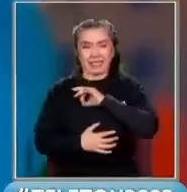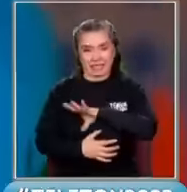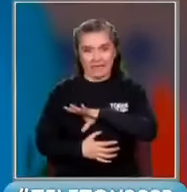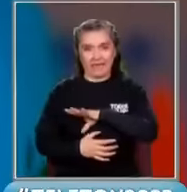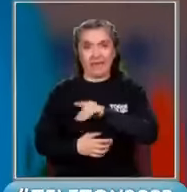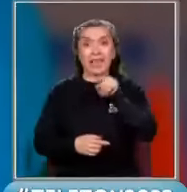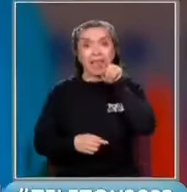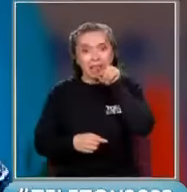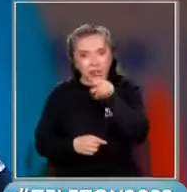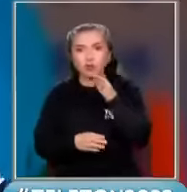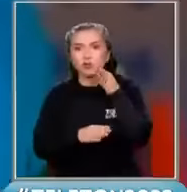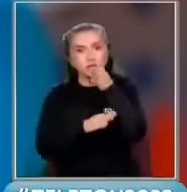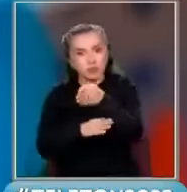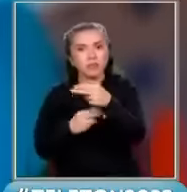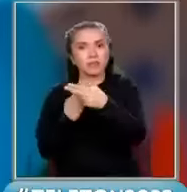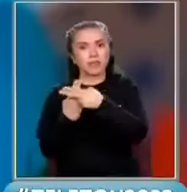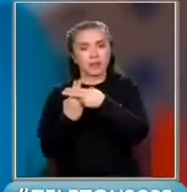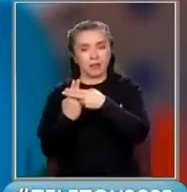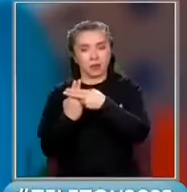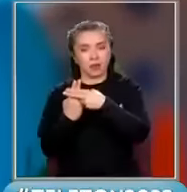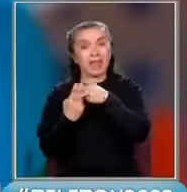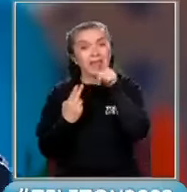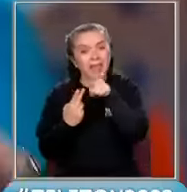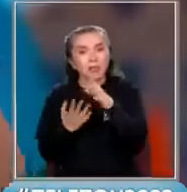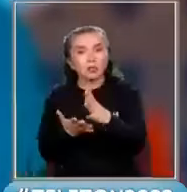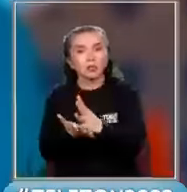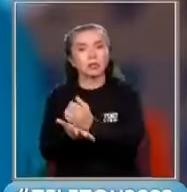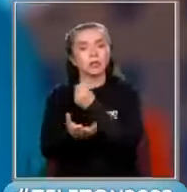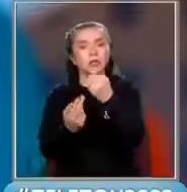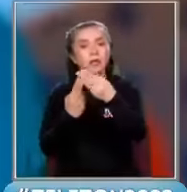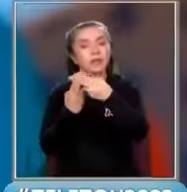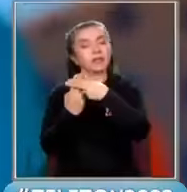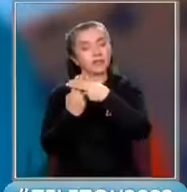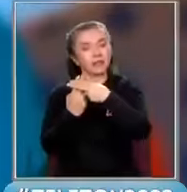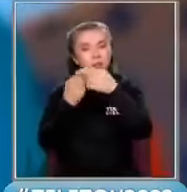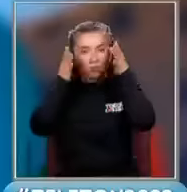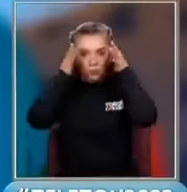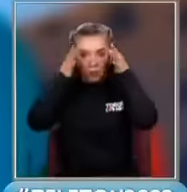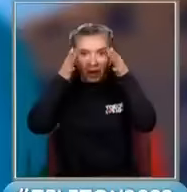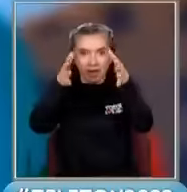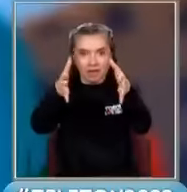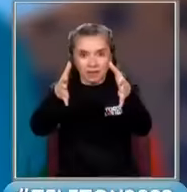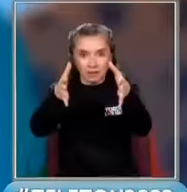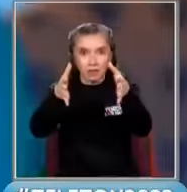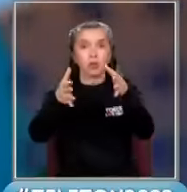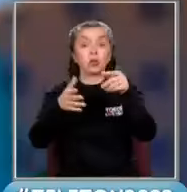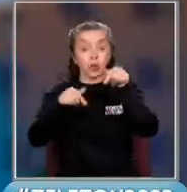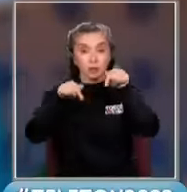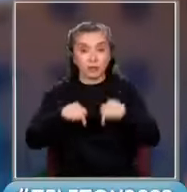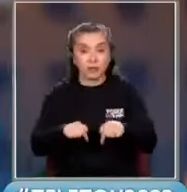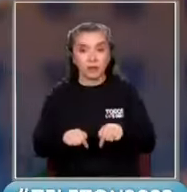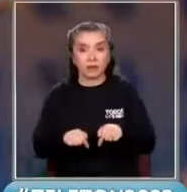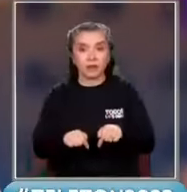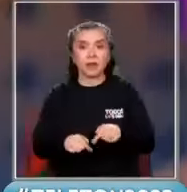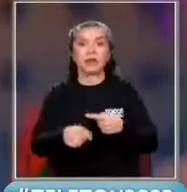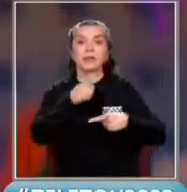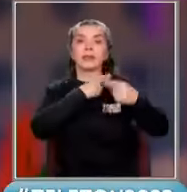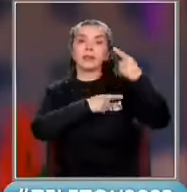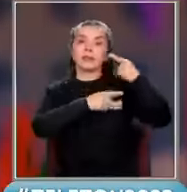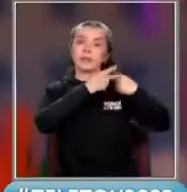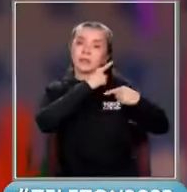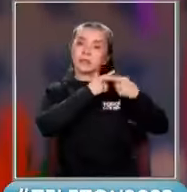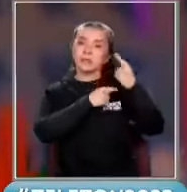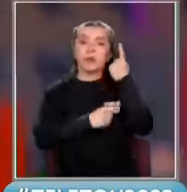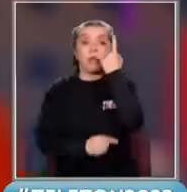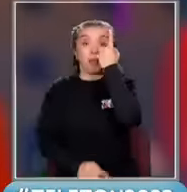en Teletón. Eso es lo que logra Teletón. Y yo quiero que presten atención porque lo que viene a continuación es la historia de